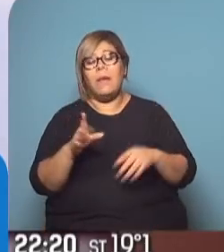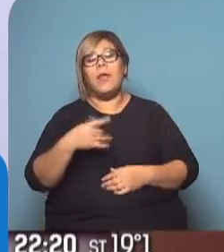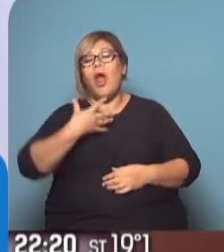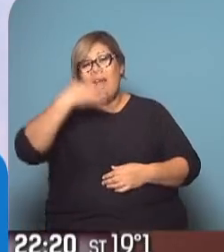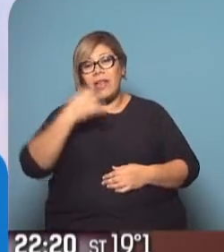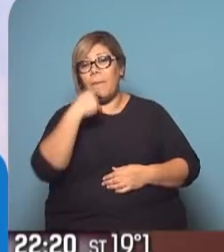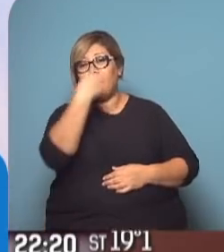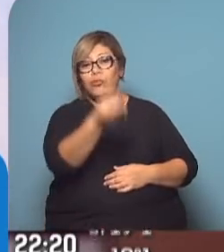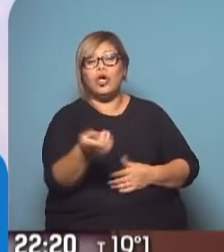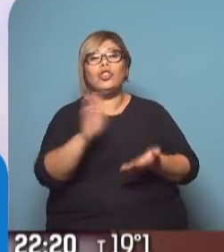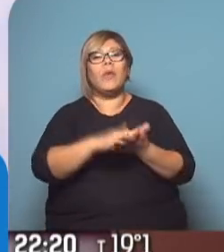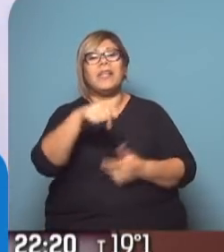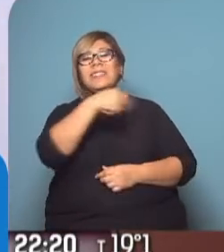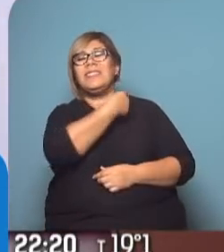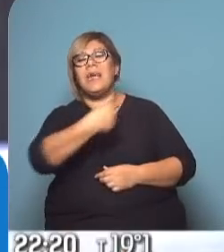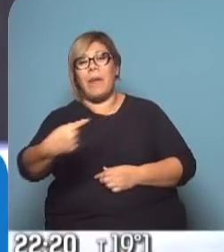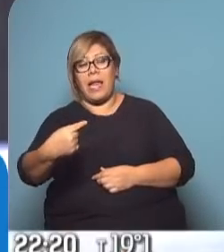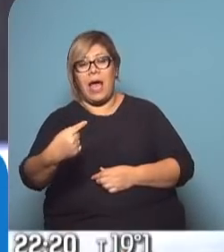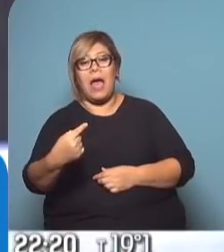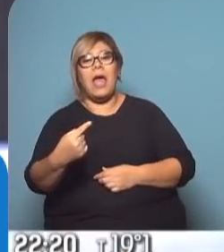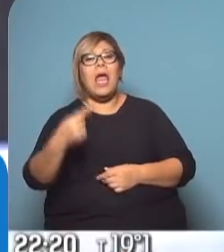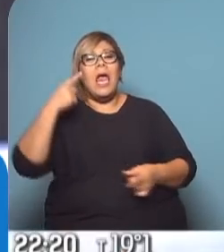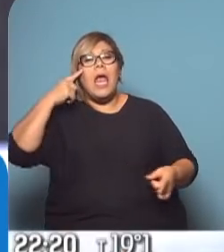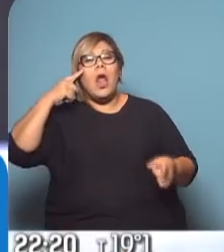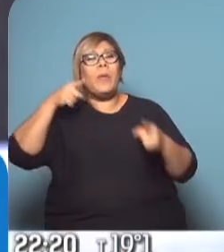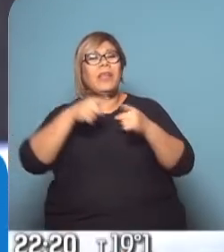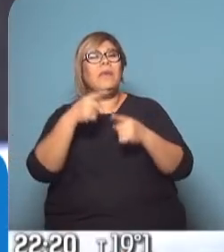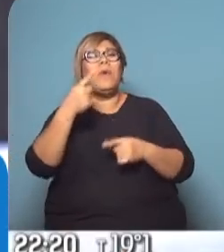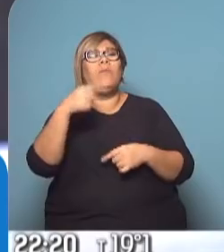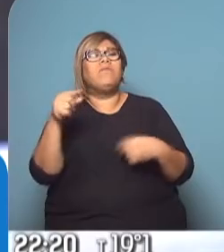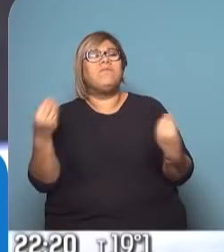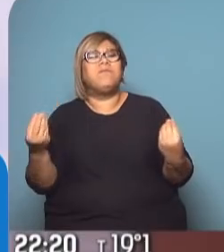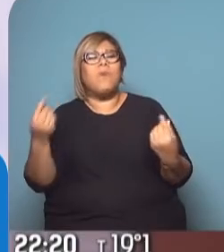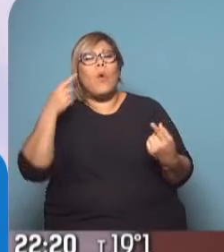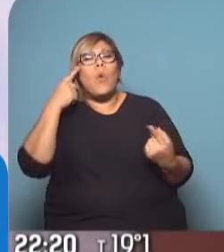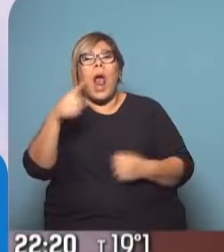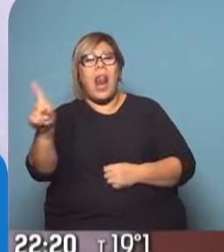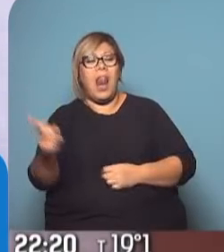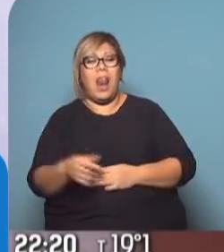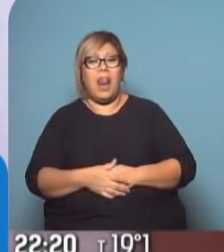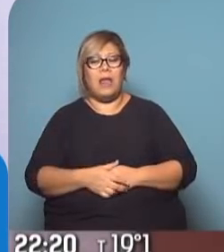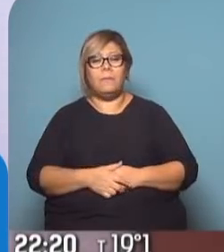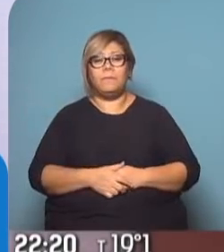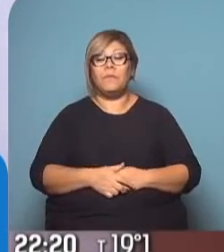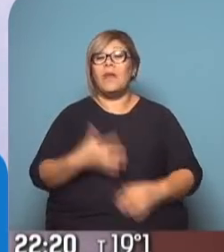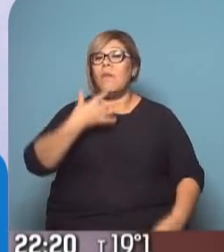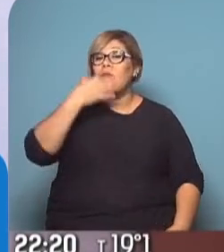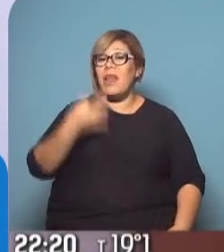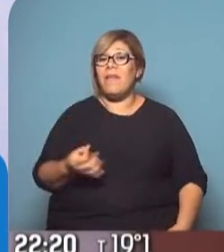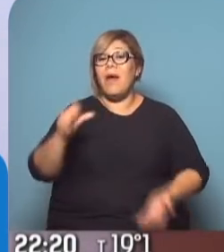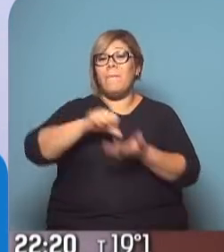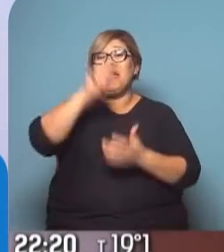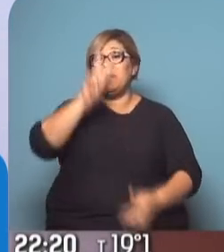sobre los hechos de esta semana. ¿Qué se intentó, qué se buscó y cuál es la legitimidad de lo que se hizo? Vuelvo al tema, no hay un gobierno legítimo